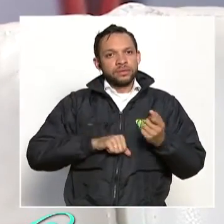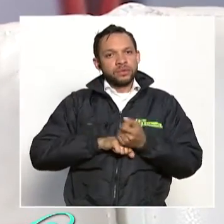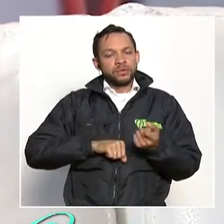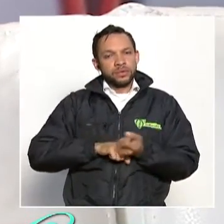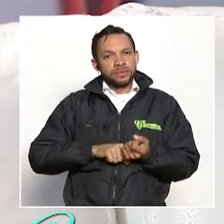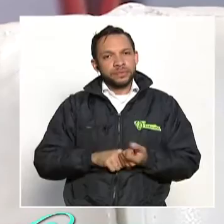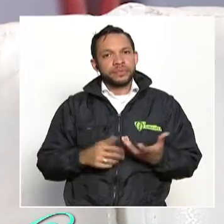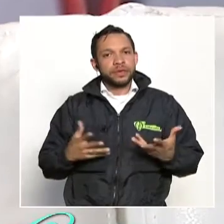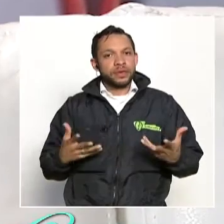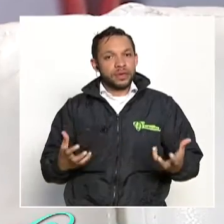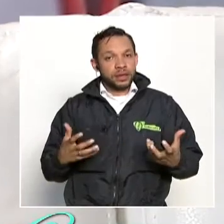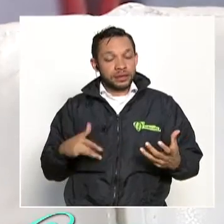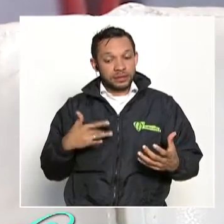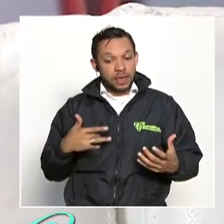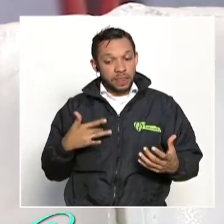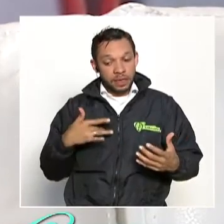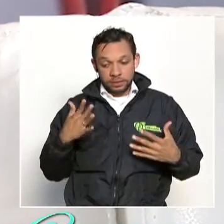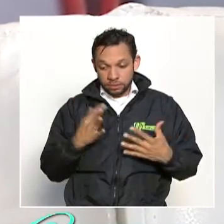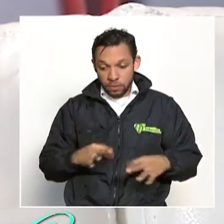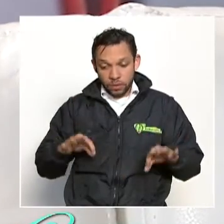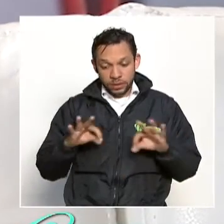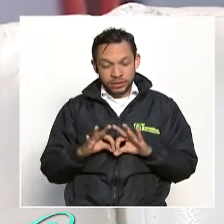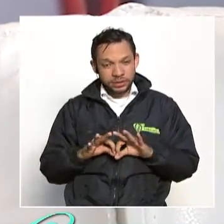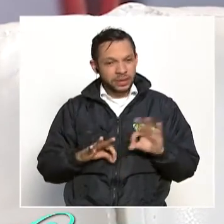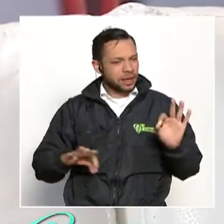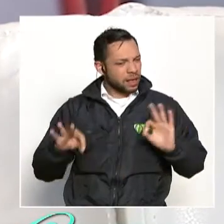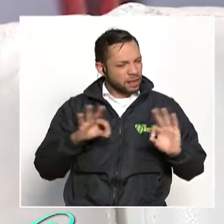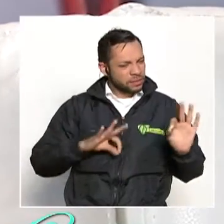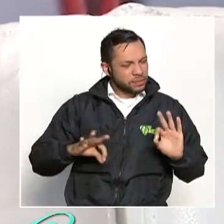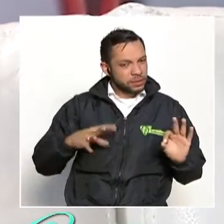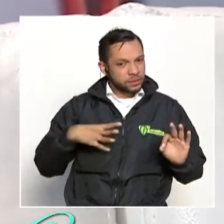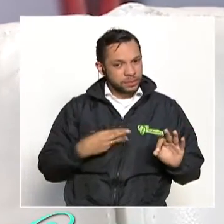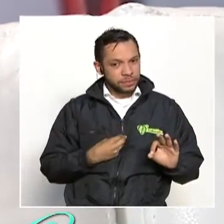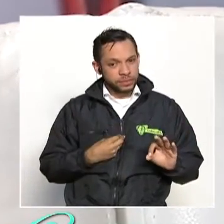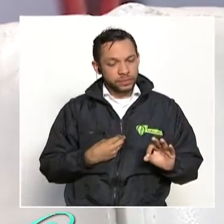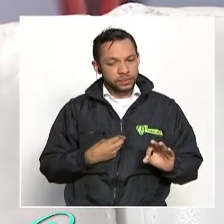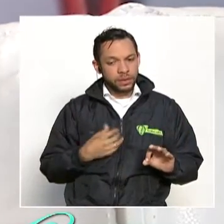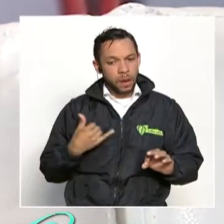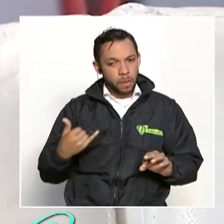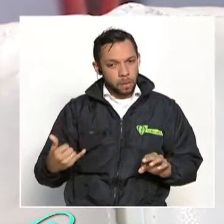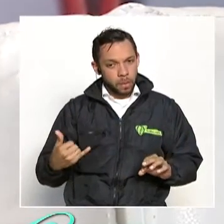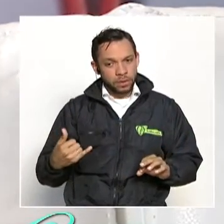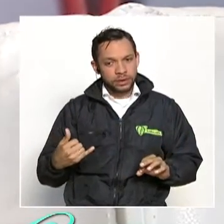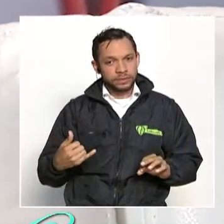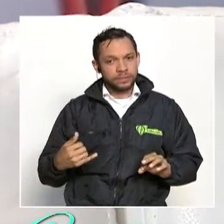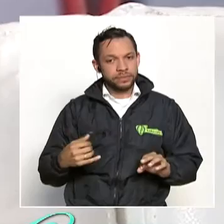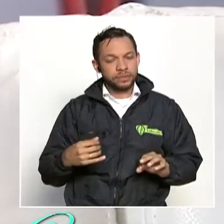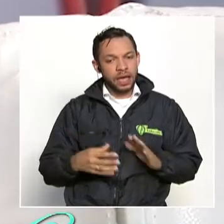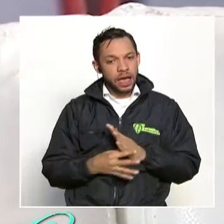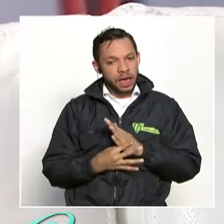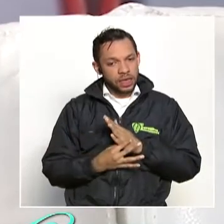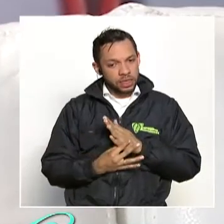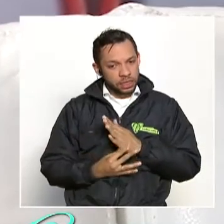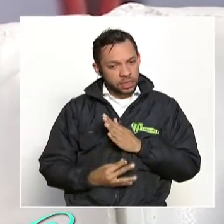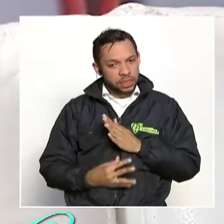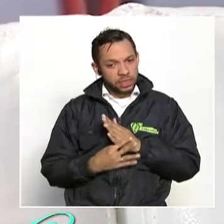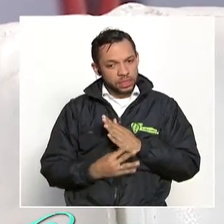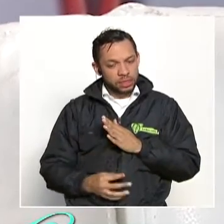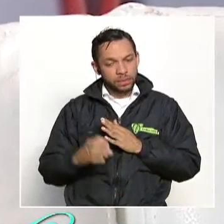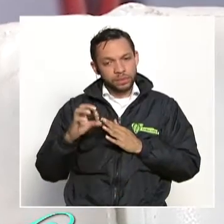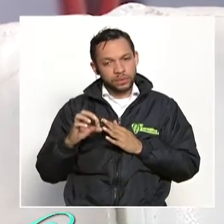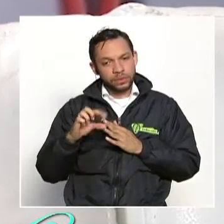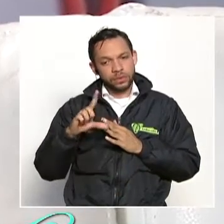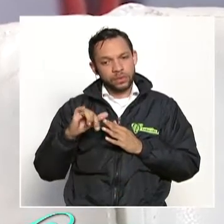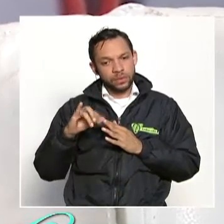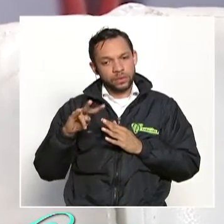para que con un estímulo muy fuerte de lípidos, que es el aceite de oliva, entonces es un